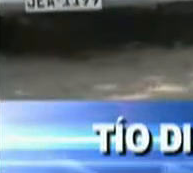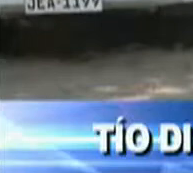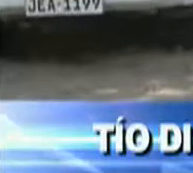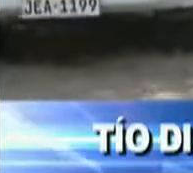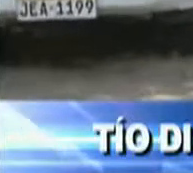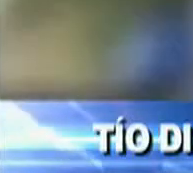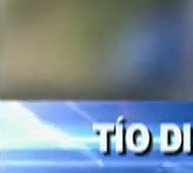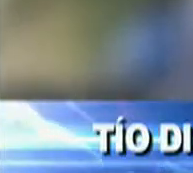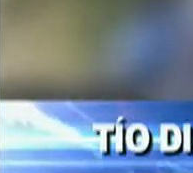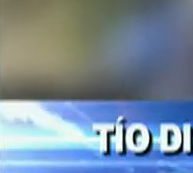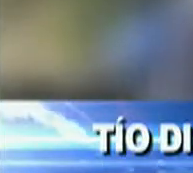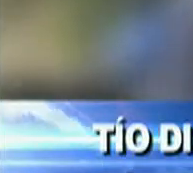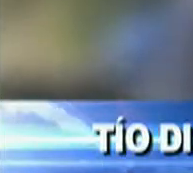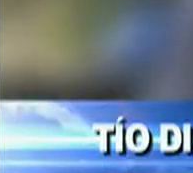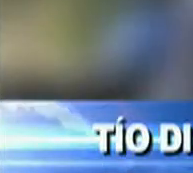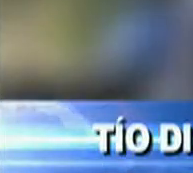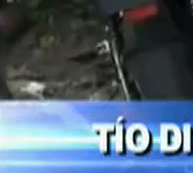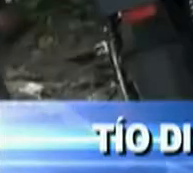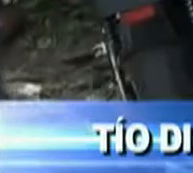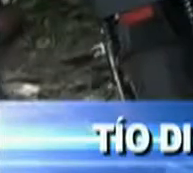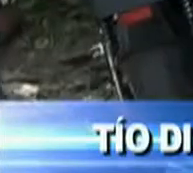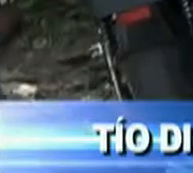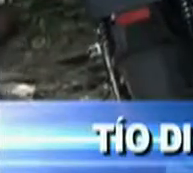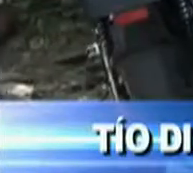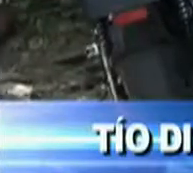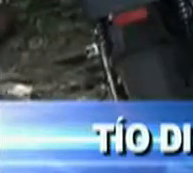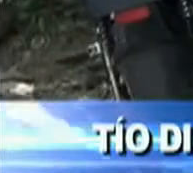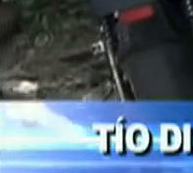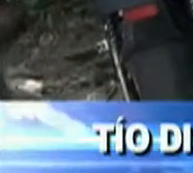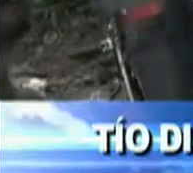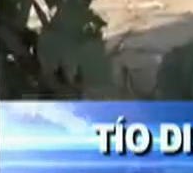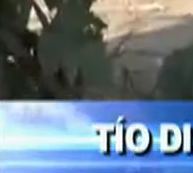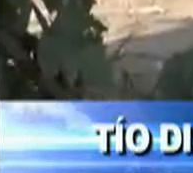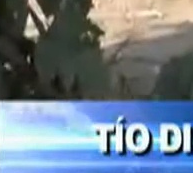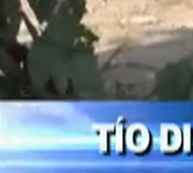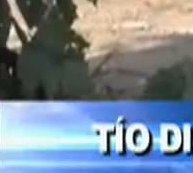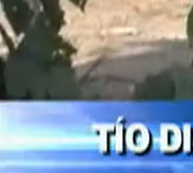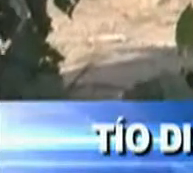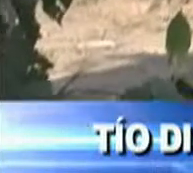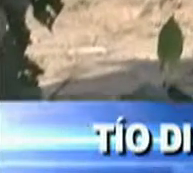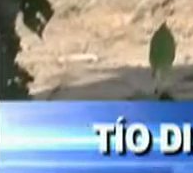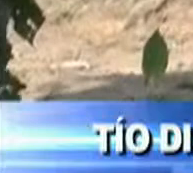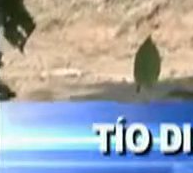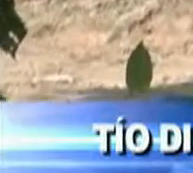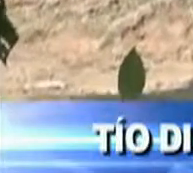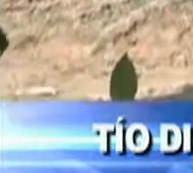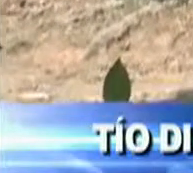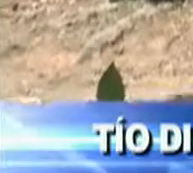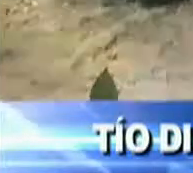ellos murió y el otro se encuentra en estado crítico.